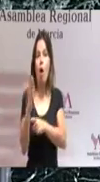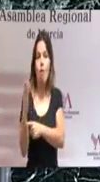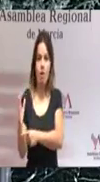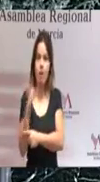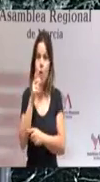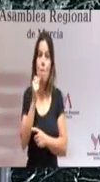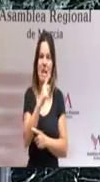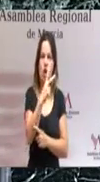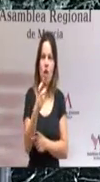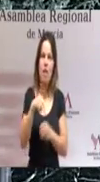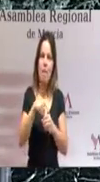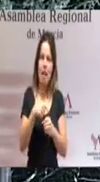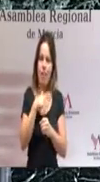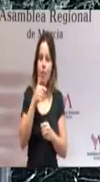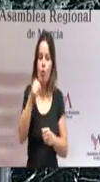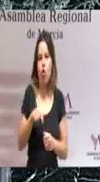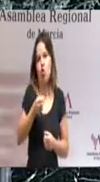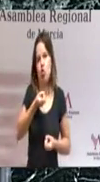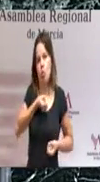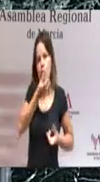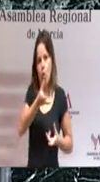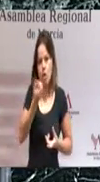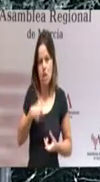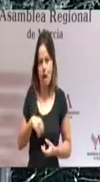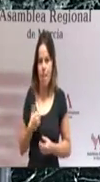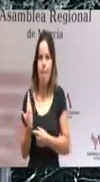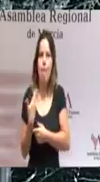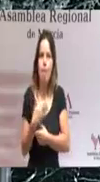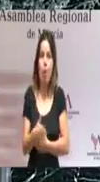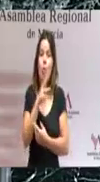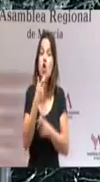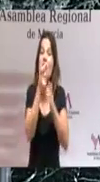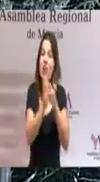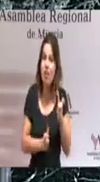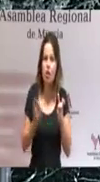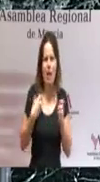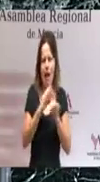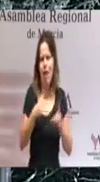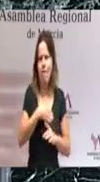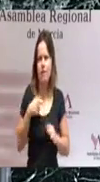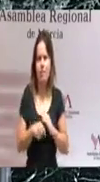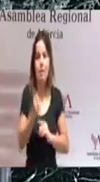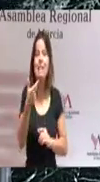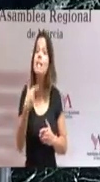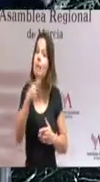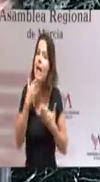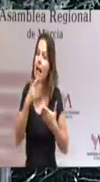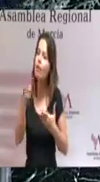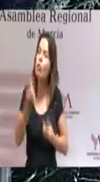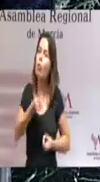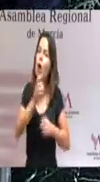con 1.200 plazas que anuncio esta Asamblea. Por tanto, son datos que convenía aclarar. Igual que le agradezco su